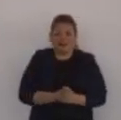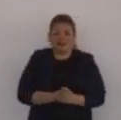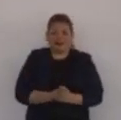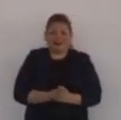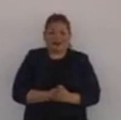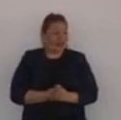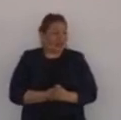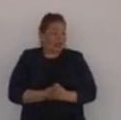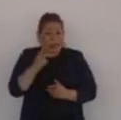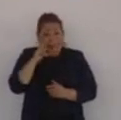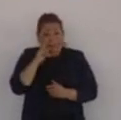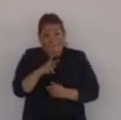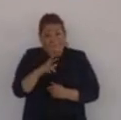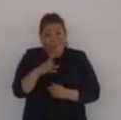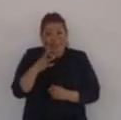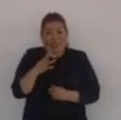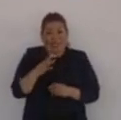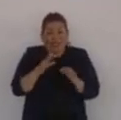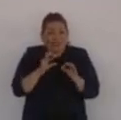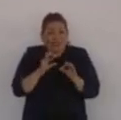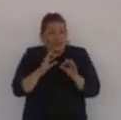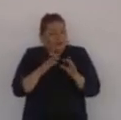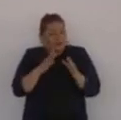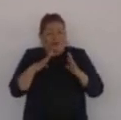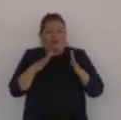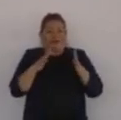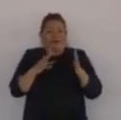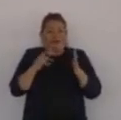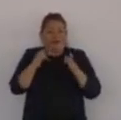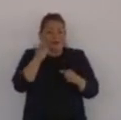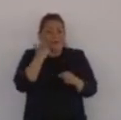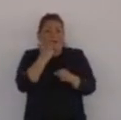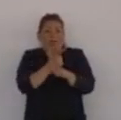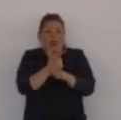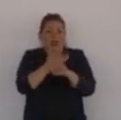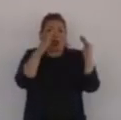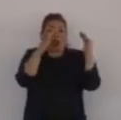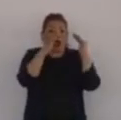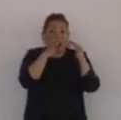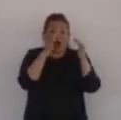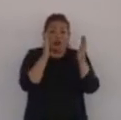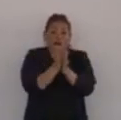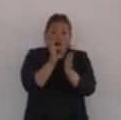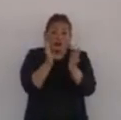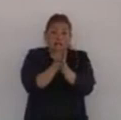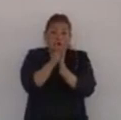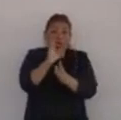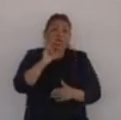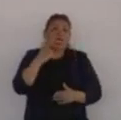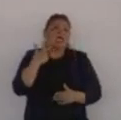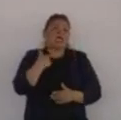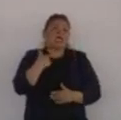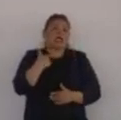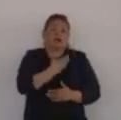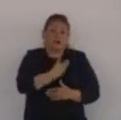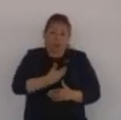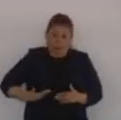Miren, es muy impresionante ver las casas que se construyeron los